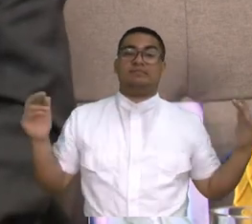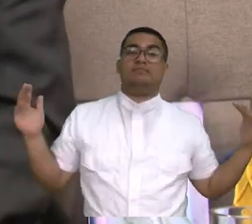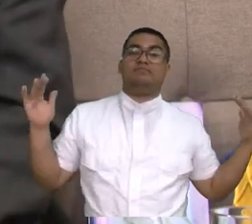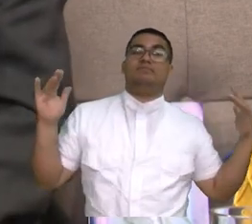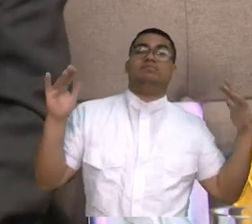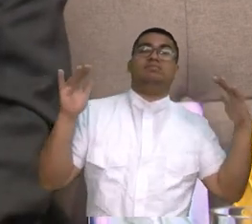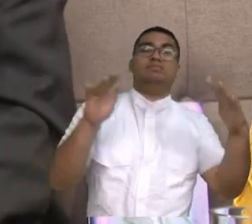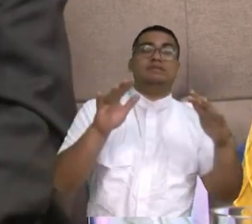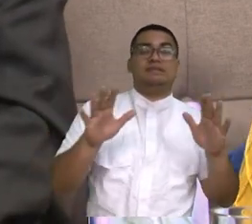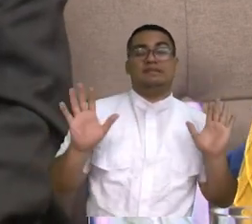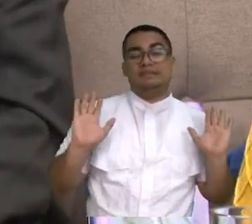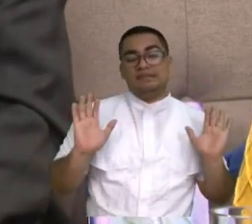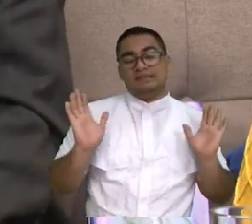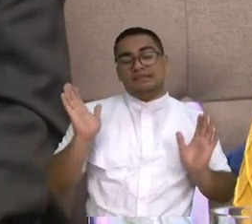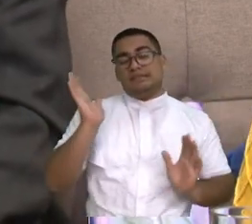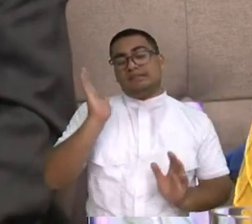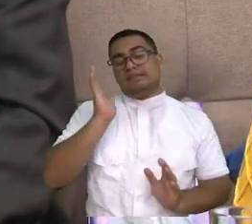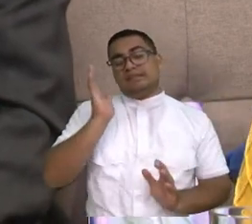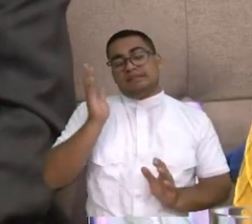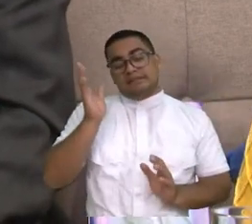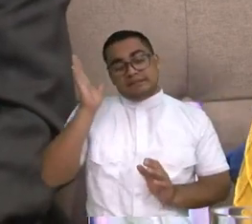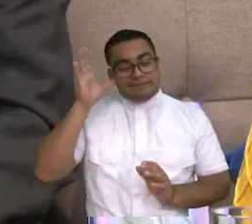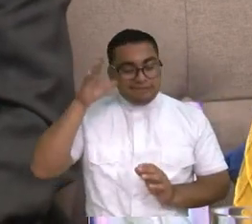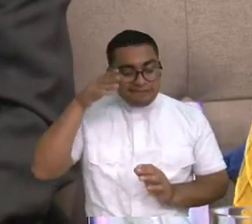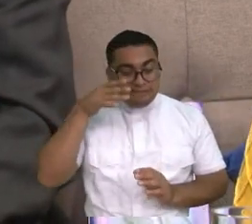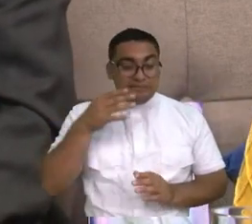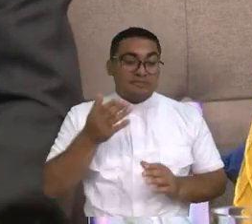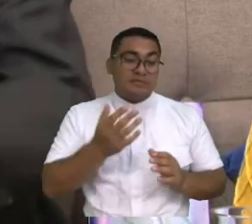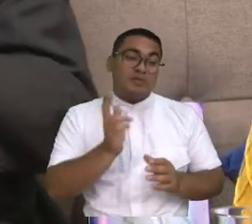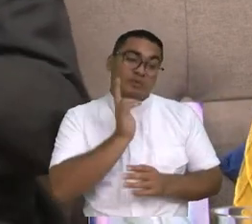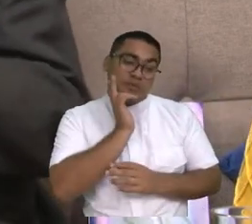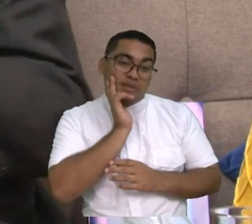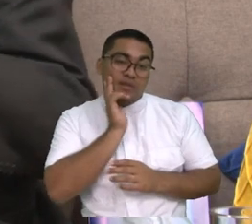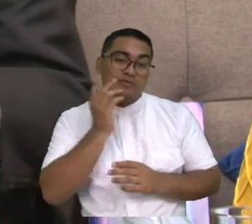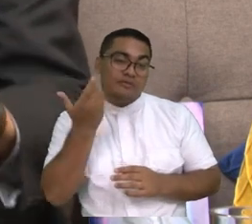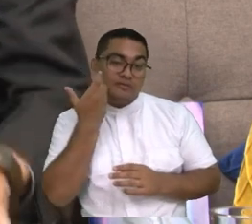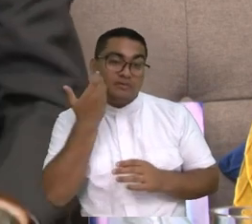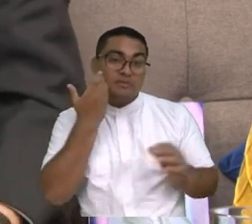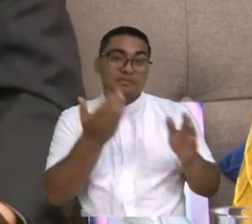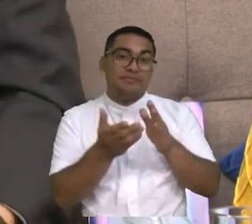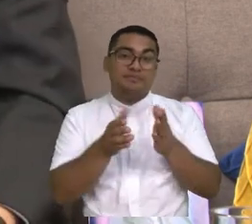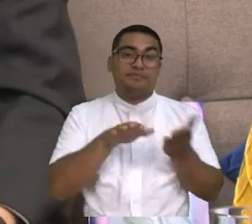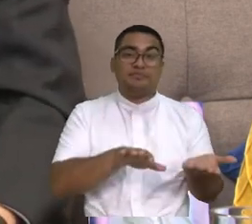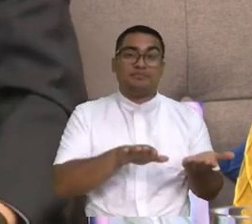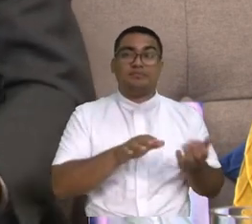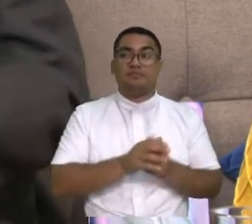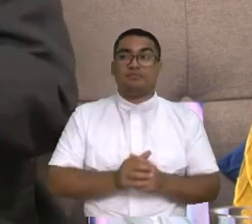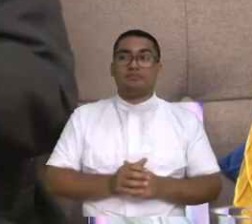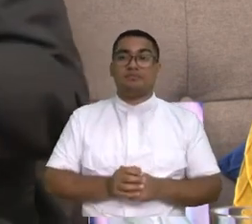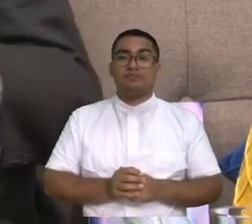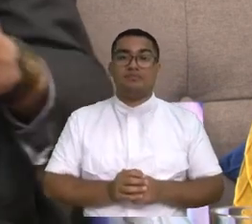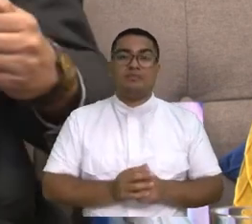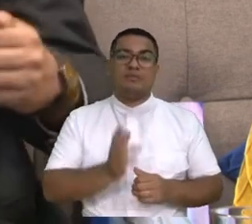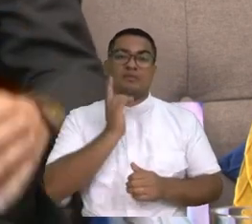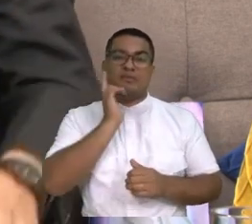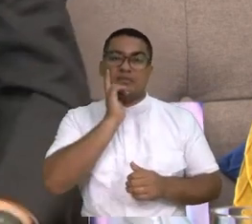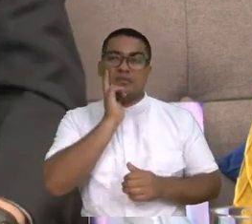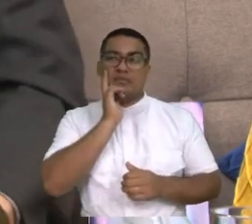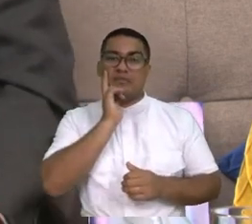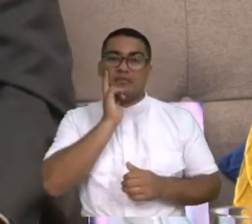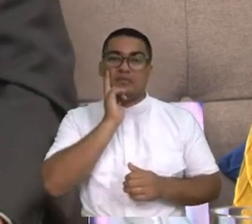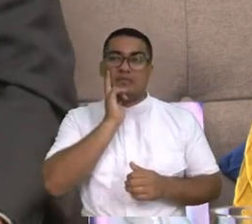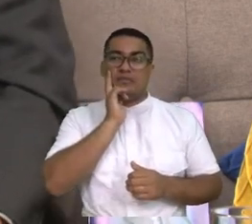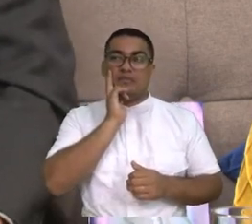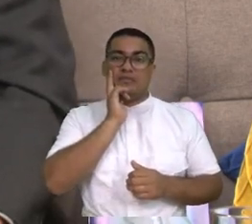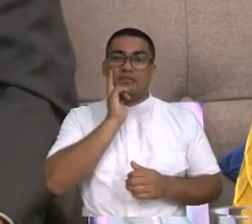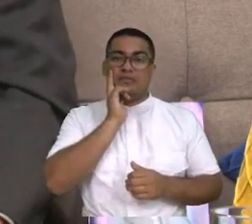acongojados por la condición de salud de Rubén Darío. Esta condición de salud de Rubén Darío fue